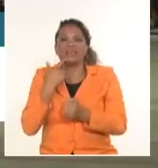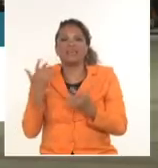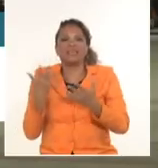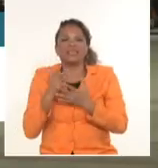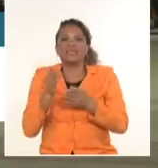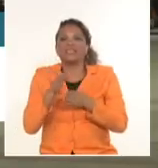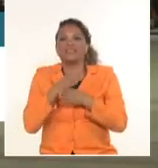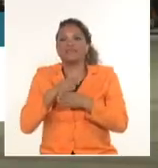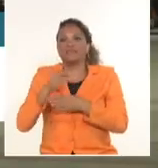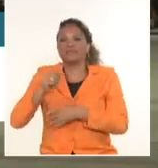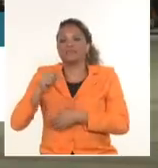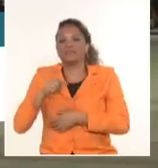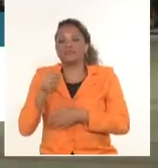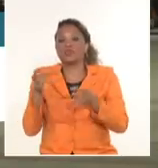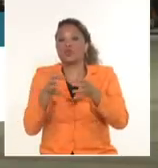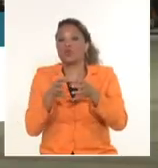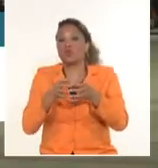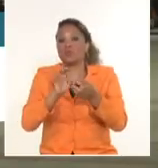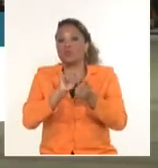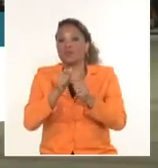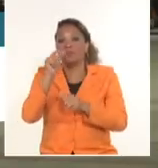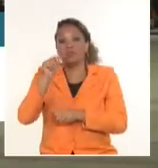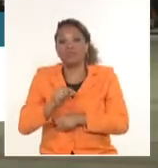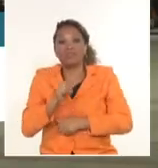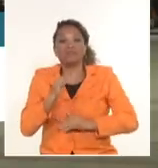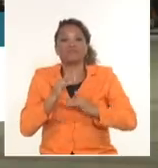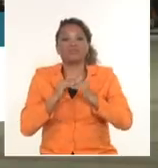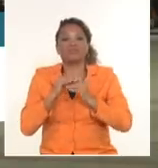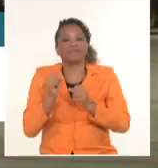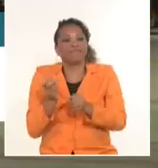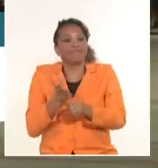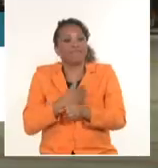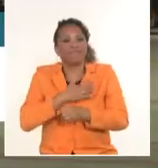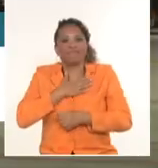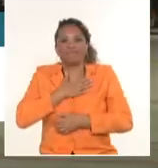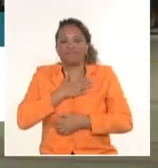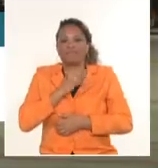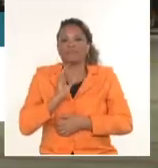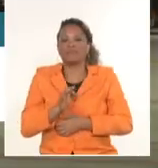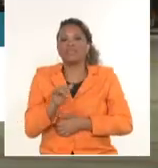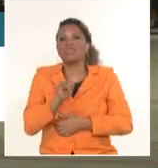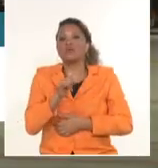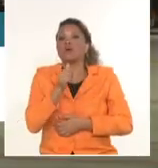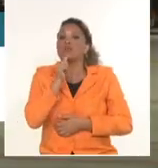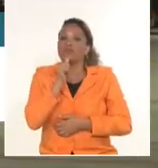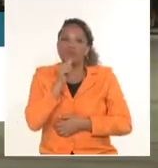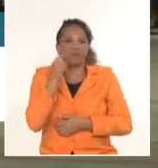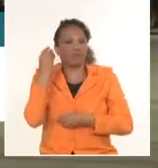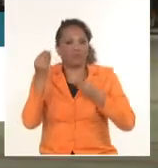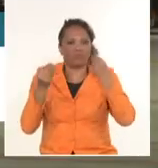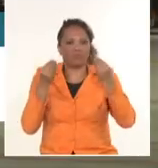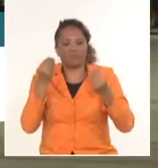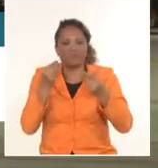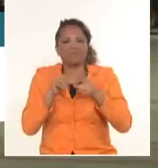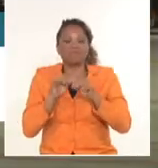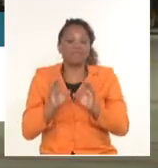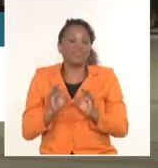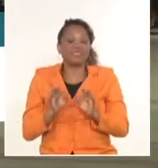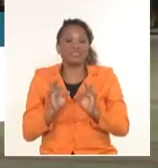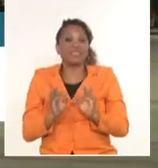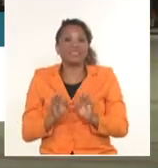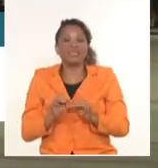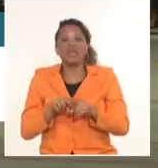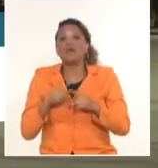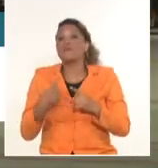encuentran los muchachos que nos llenaron de admiración, también incluso de dudas. Claro. Es así, porque